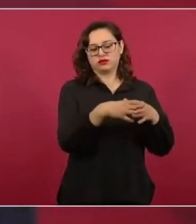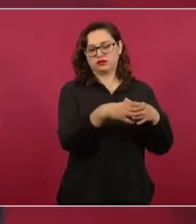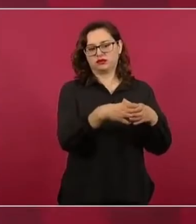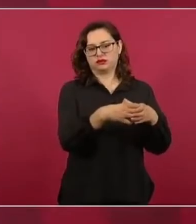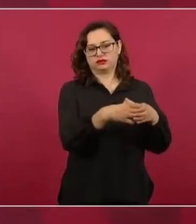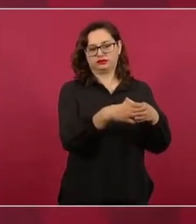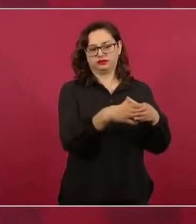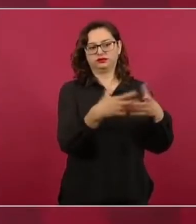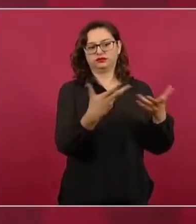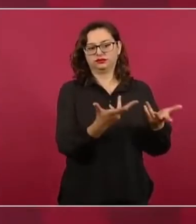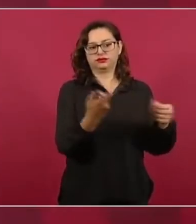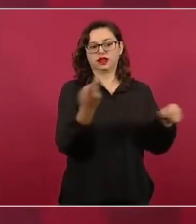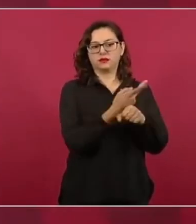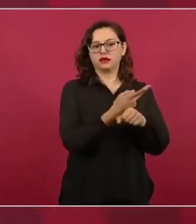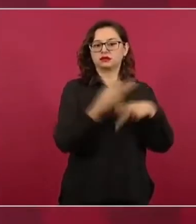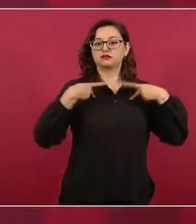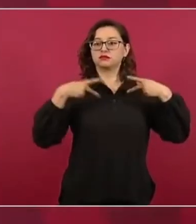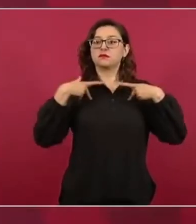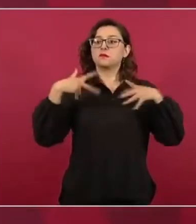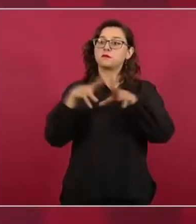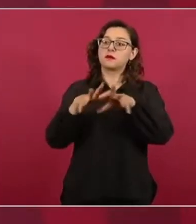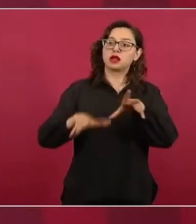la información al pueblo